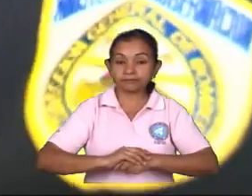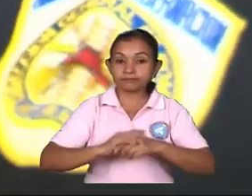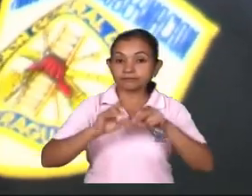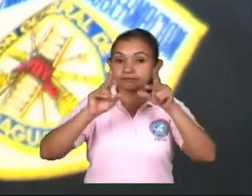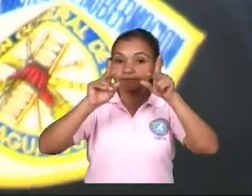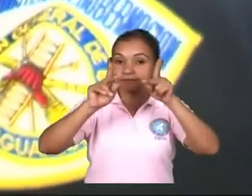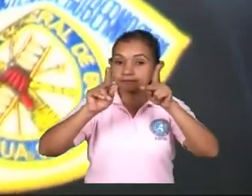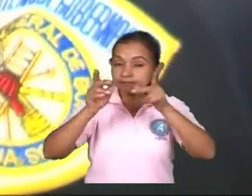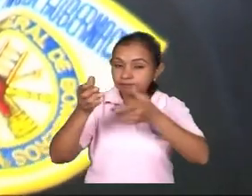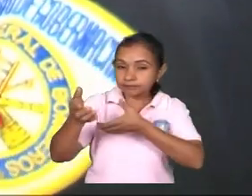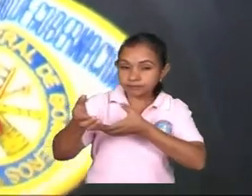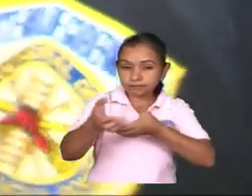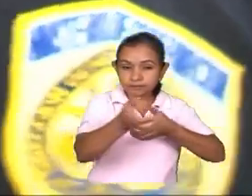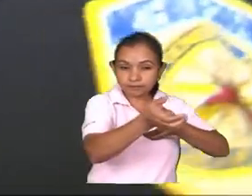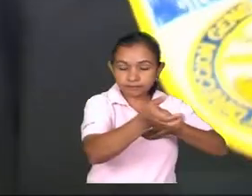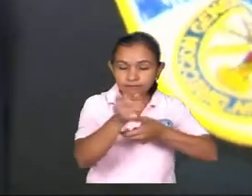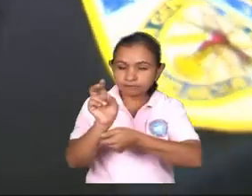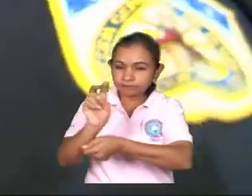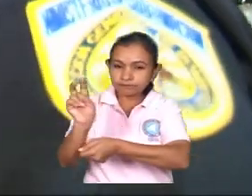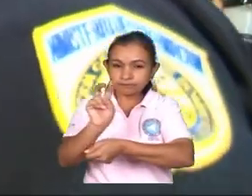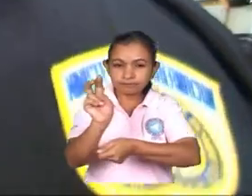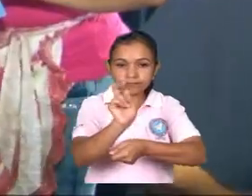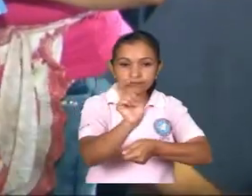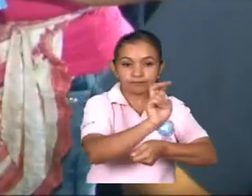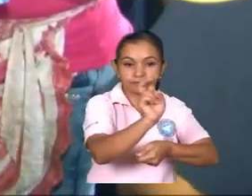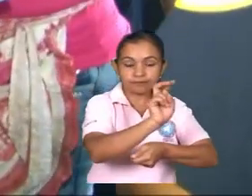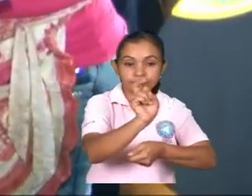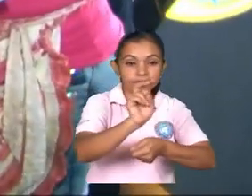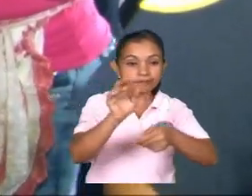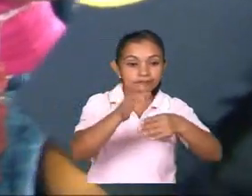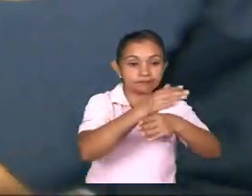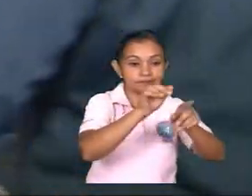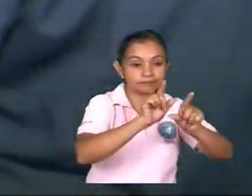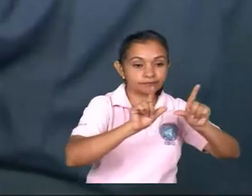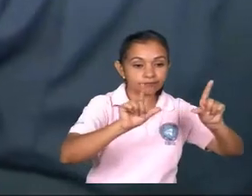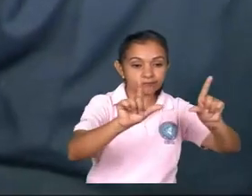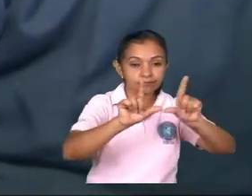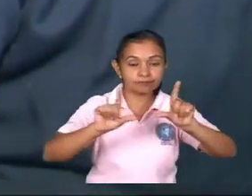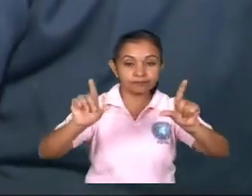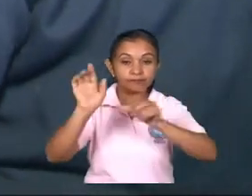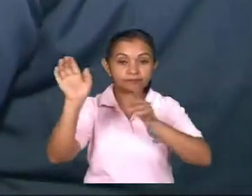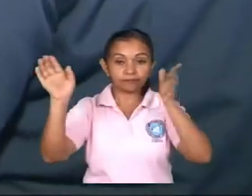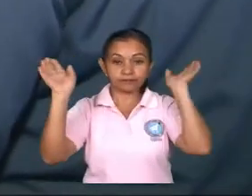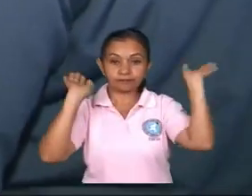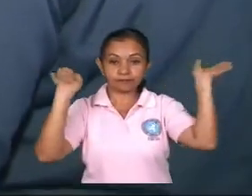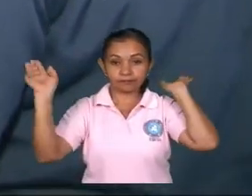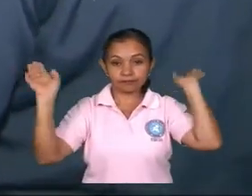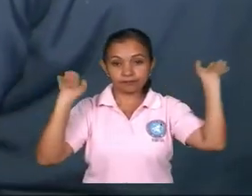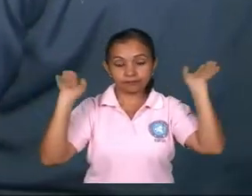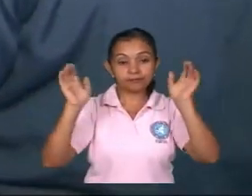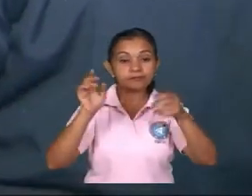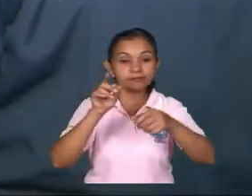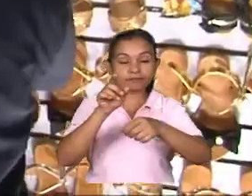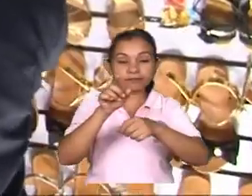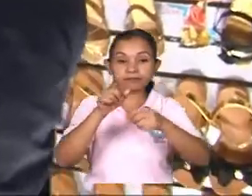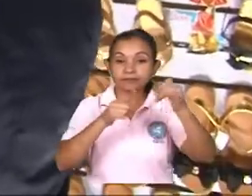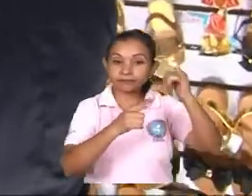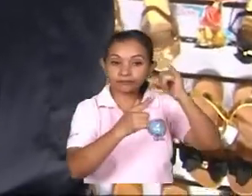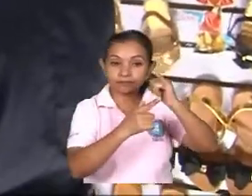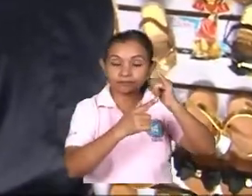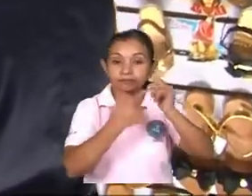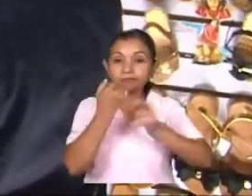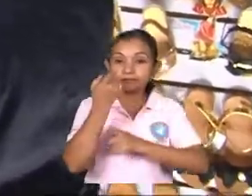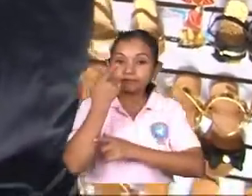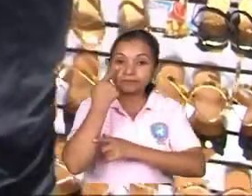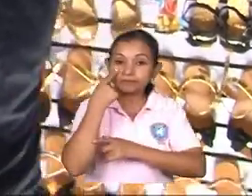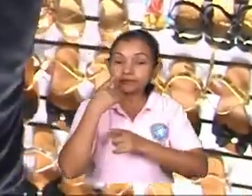Minuciosamente, la Dirección General de Bomberos realizó inspección en los establecimientos del mercado Danilo Medina en el municipio de Tipitapa para verificar